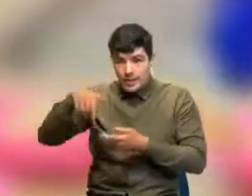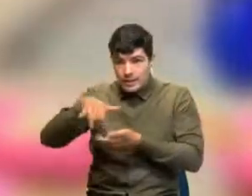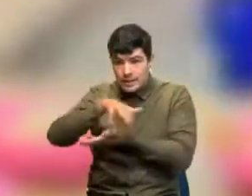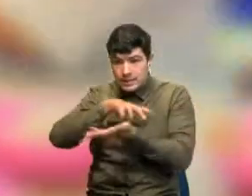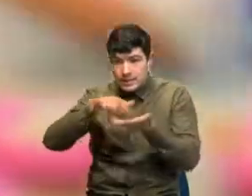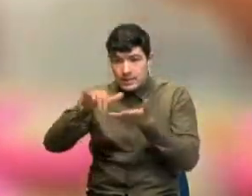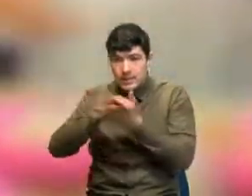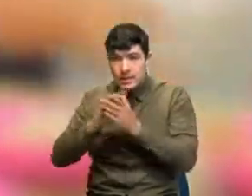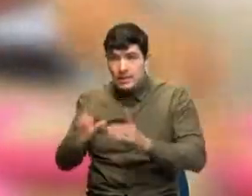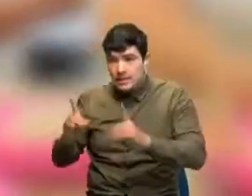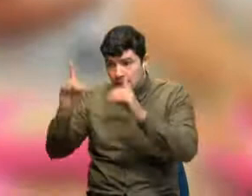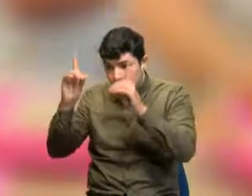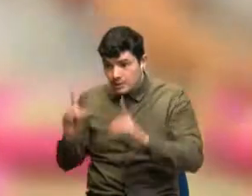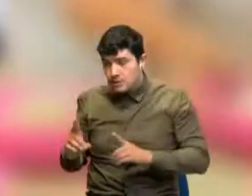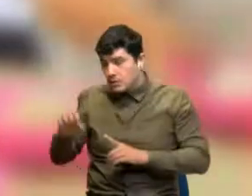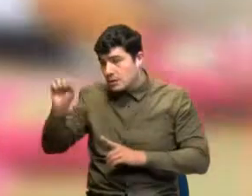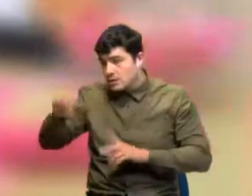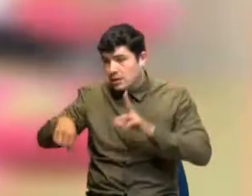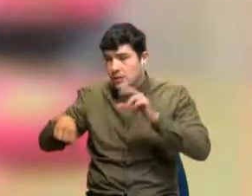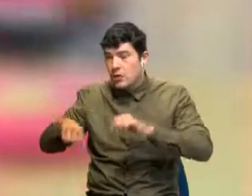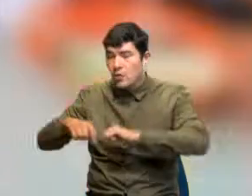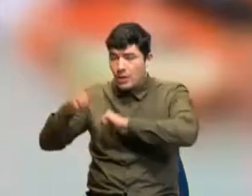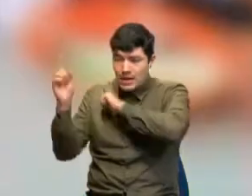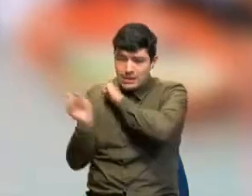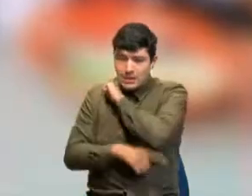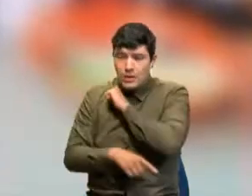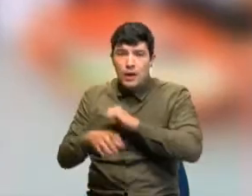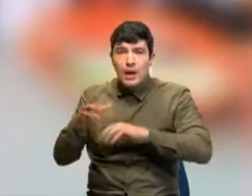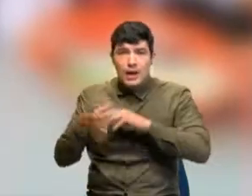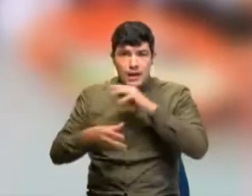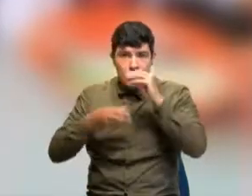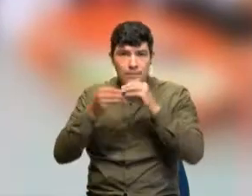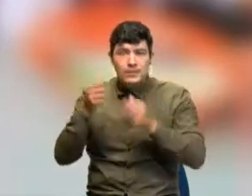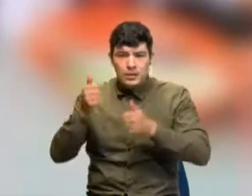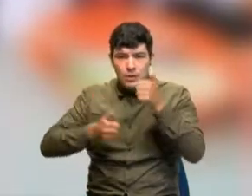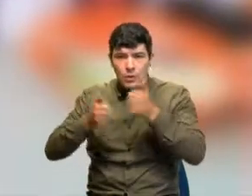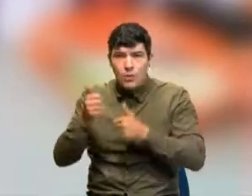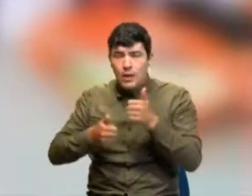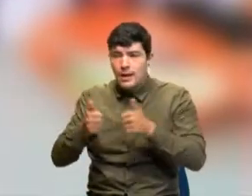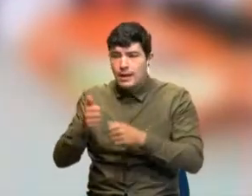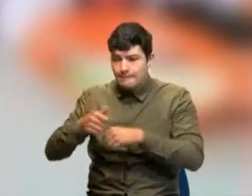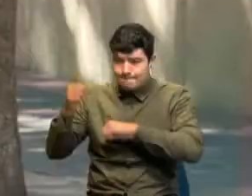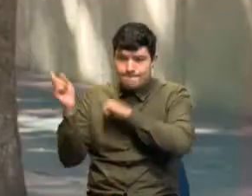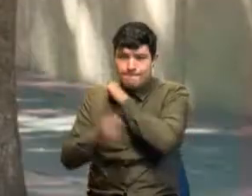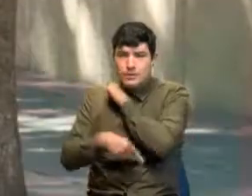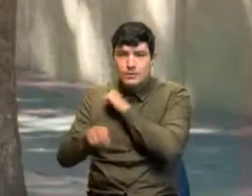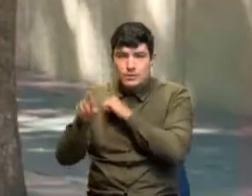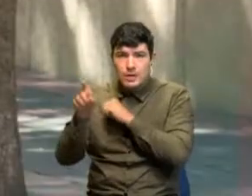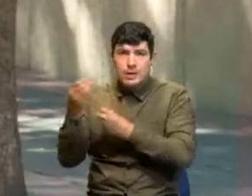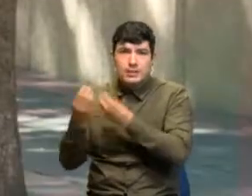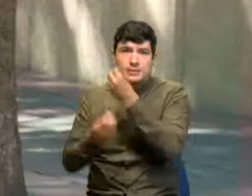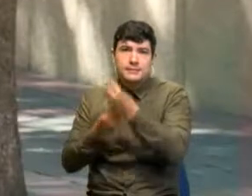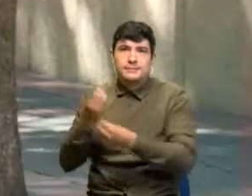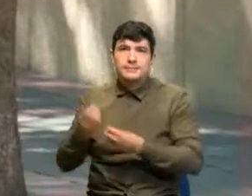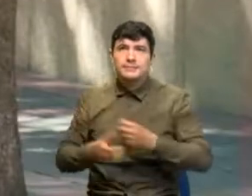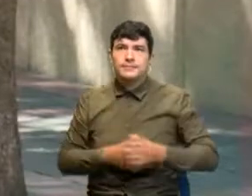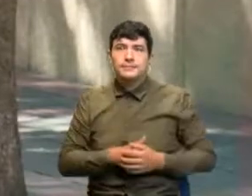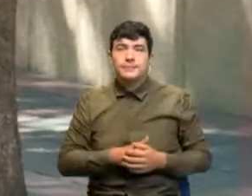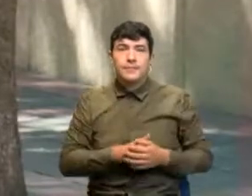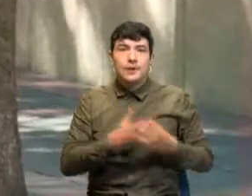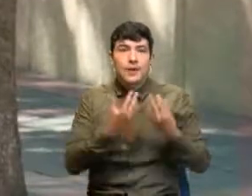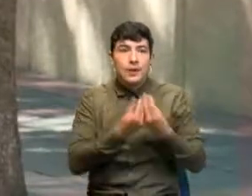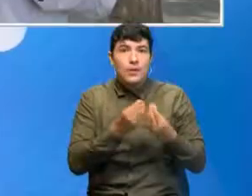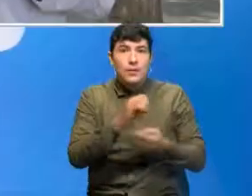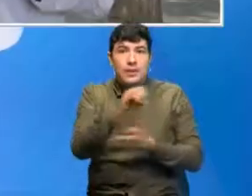si se amerita una sanción o no y cuál sería la clase de multa a imponer compañeros